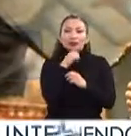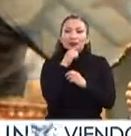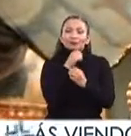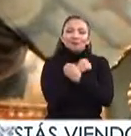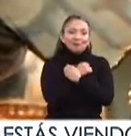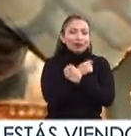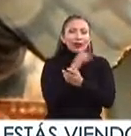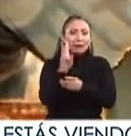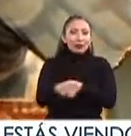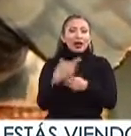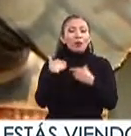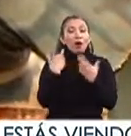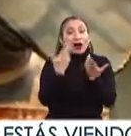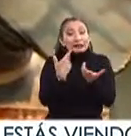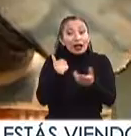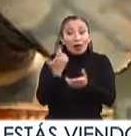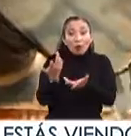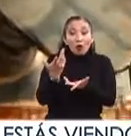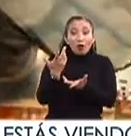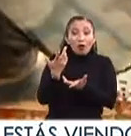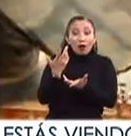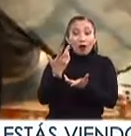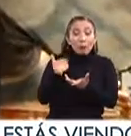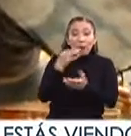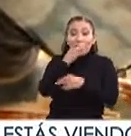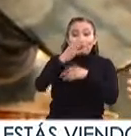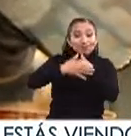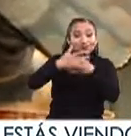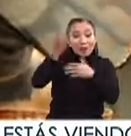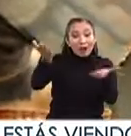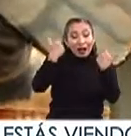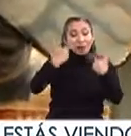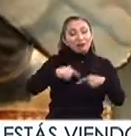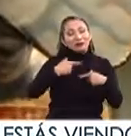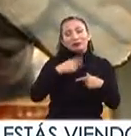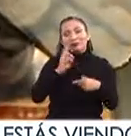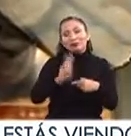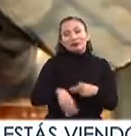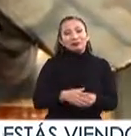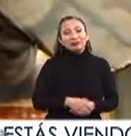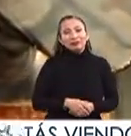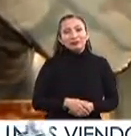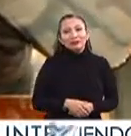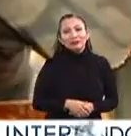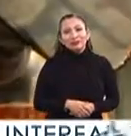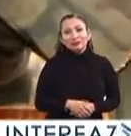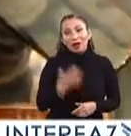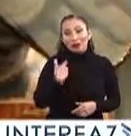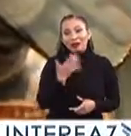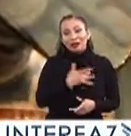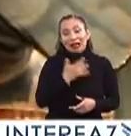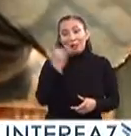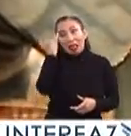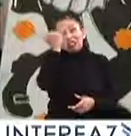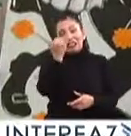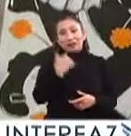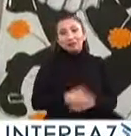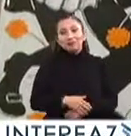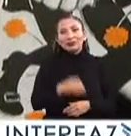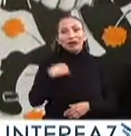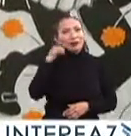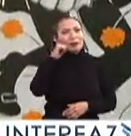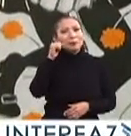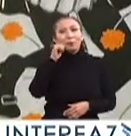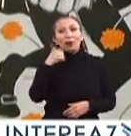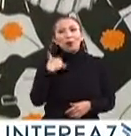alma y que nos regalara este tipo de convocatorias para todos pues uno tiene la iniciativa. Siempre